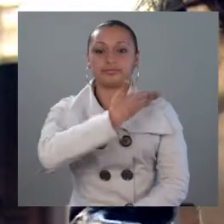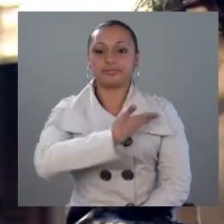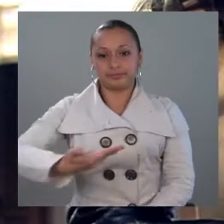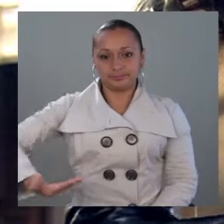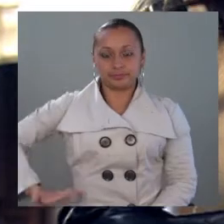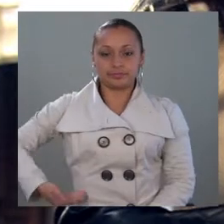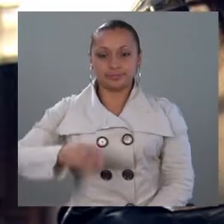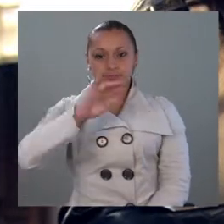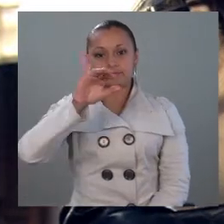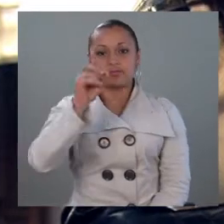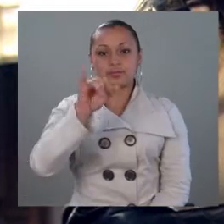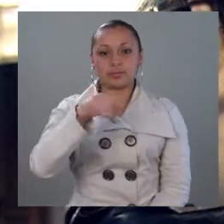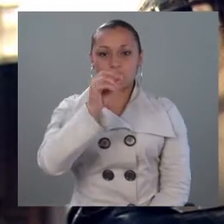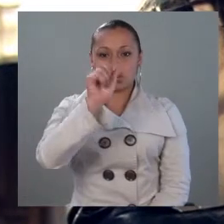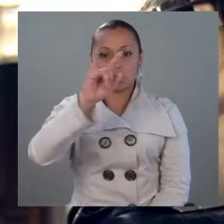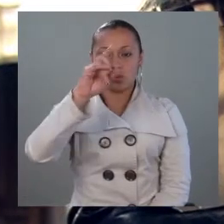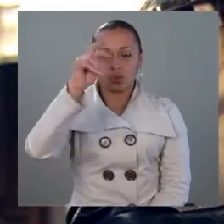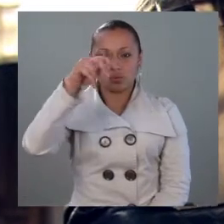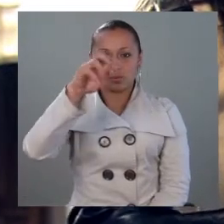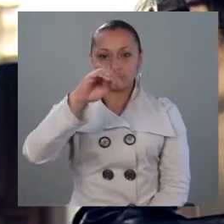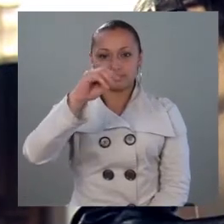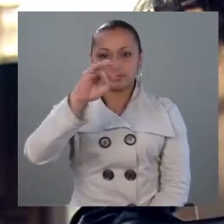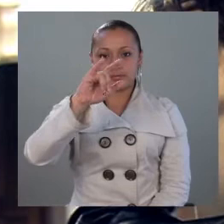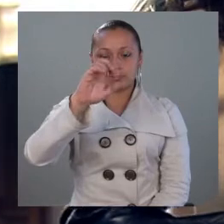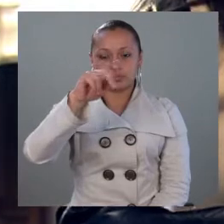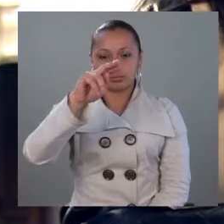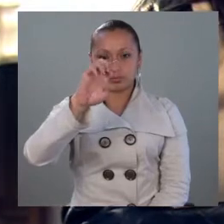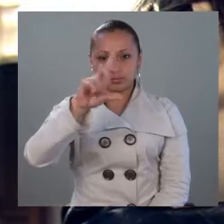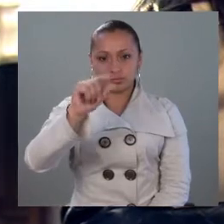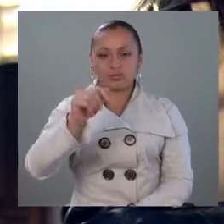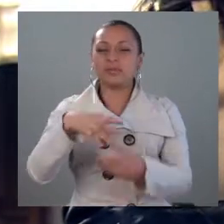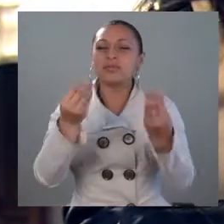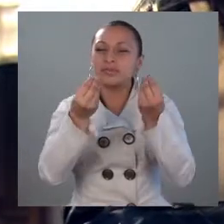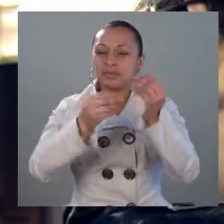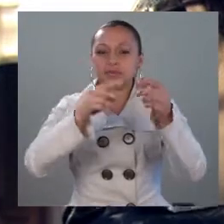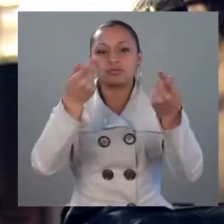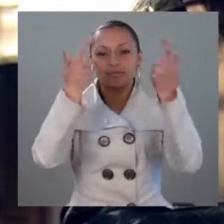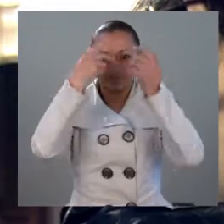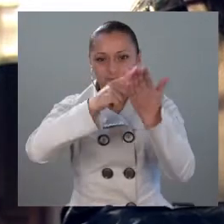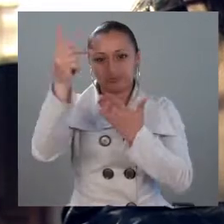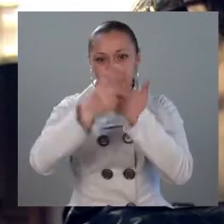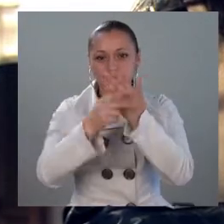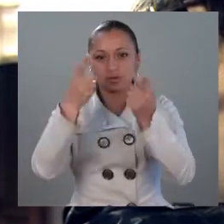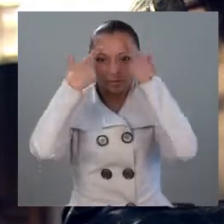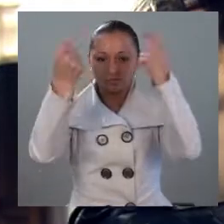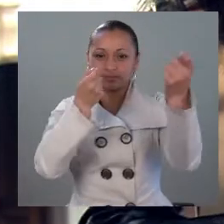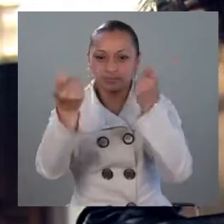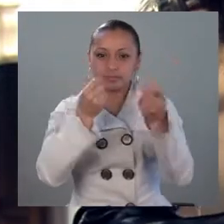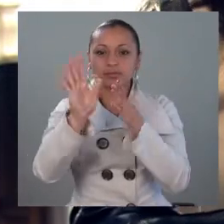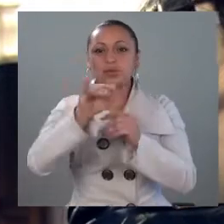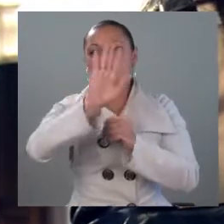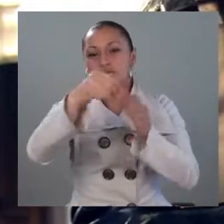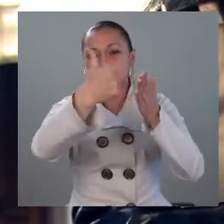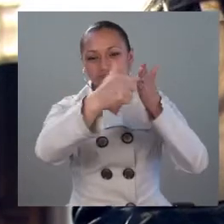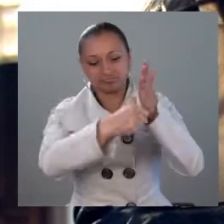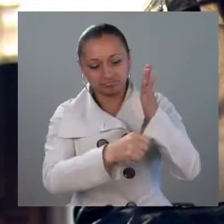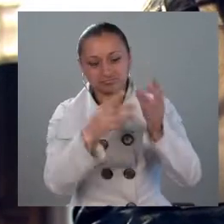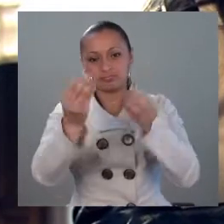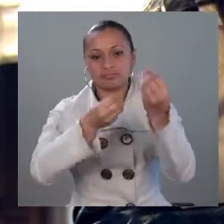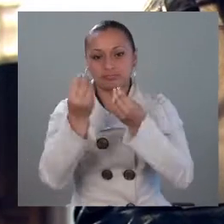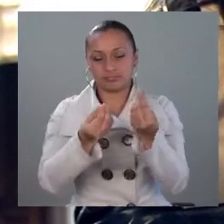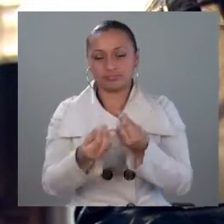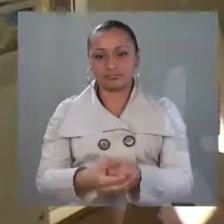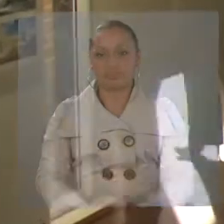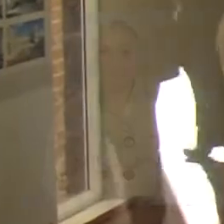El presidente Juan Manuel Santos visitó Nariño. El seguimiento a proyectos estratégicos para el desarrollo del departamento ocuparon la agenda del jefe